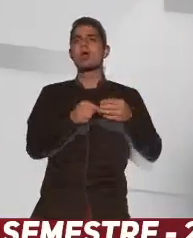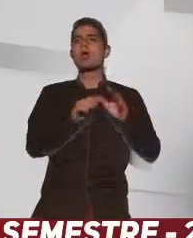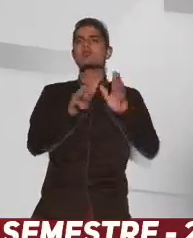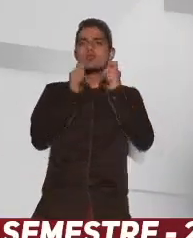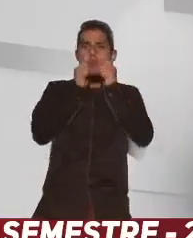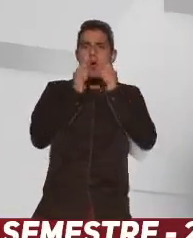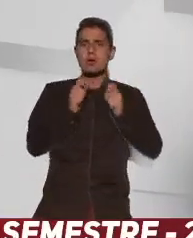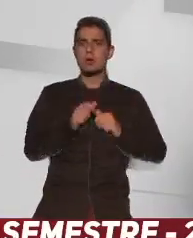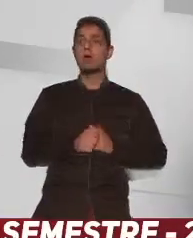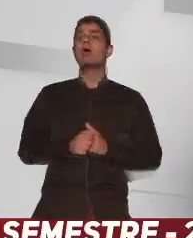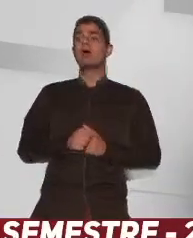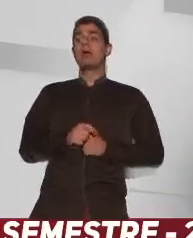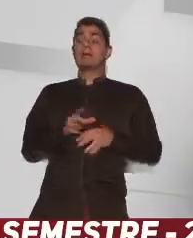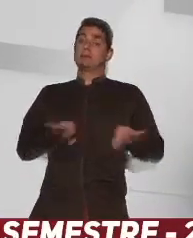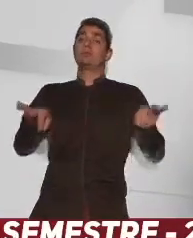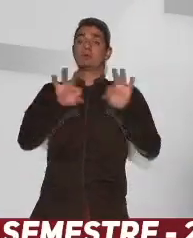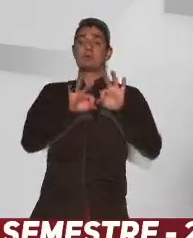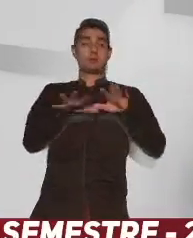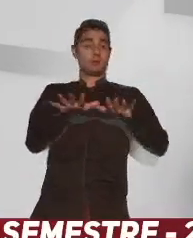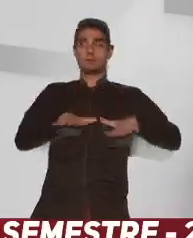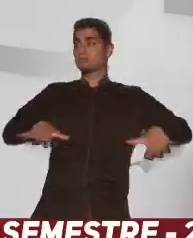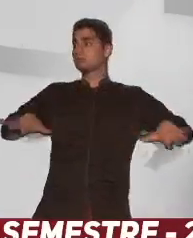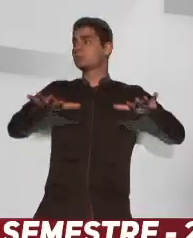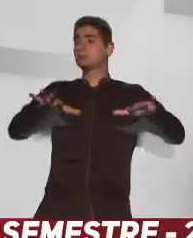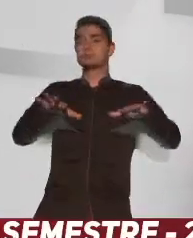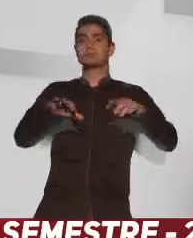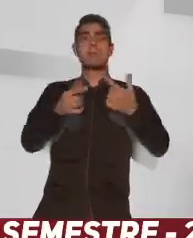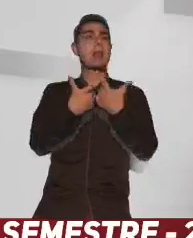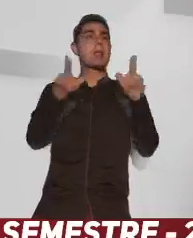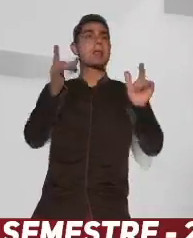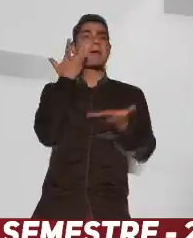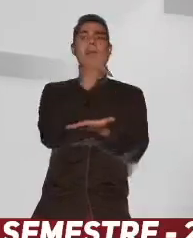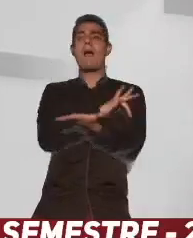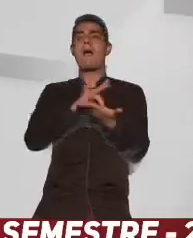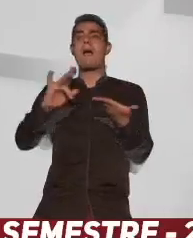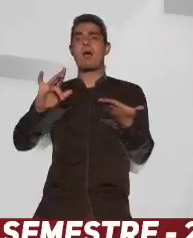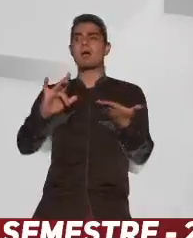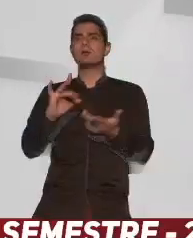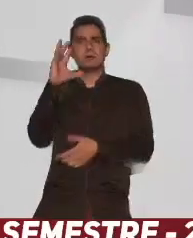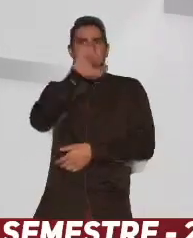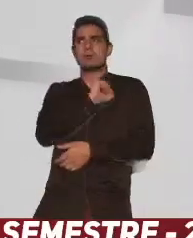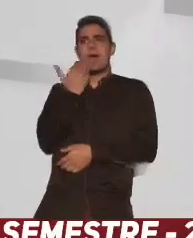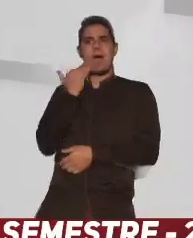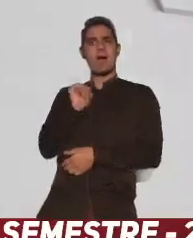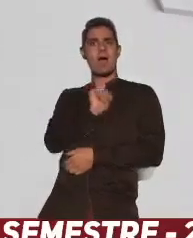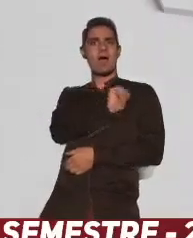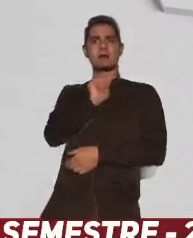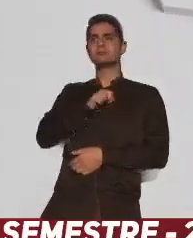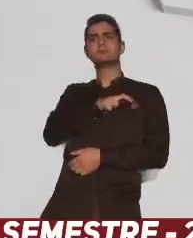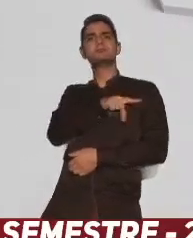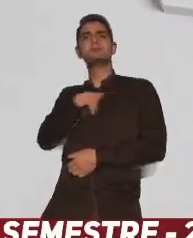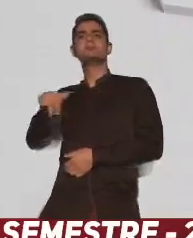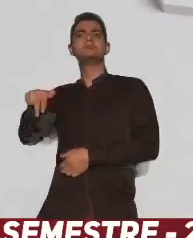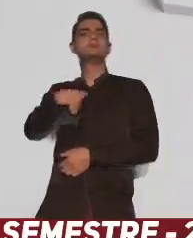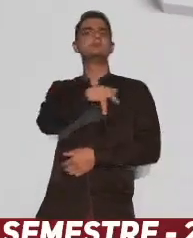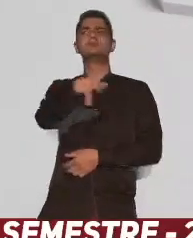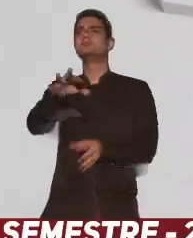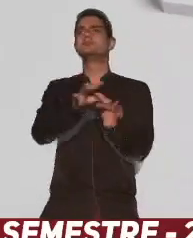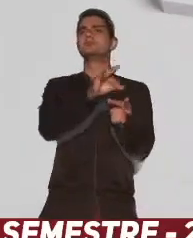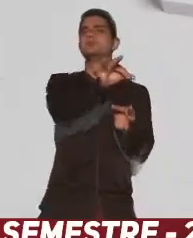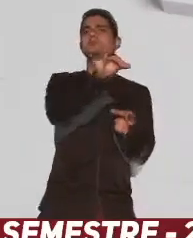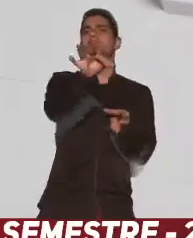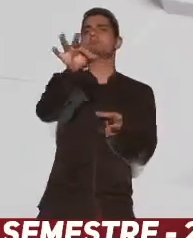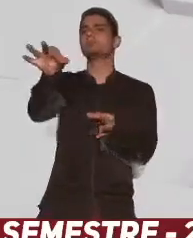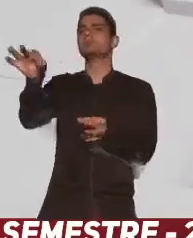porque hemos podido notar que las mujeres se han podido desplazar por las diferentes veredas para poder venir hacia la zona urbana a realizar la